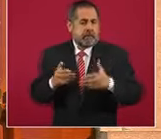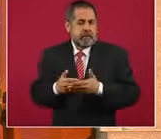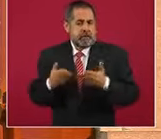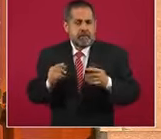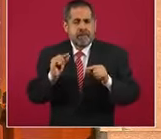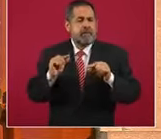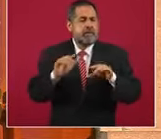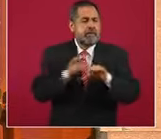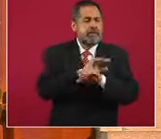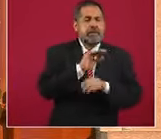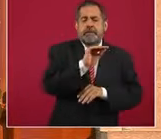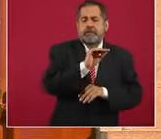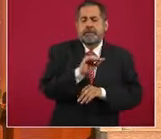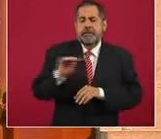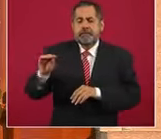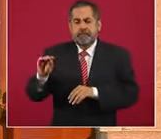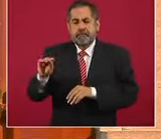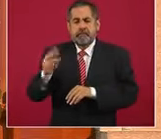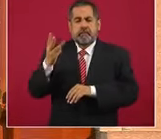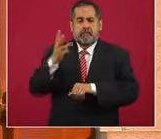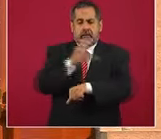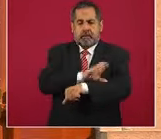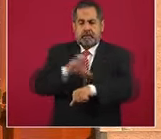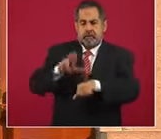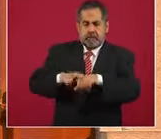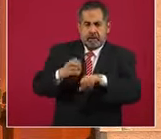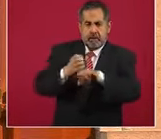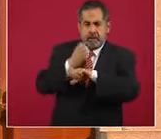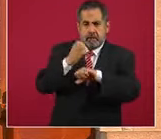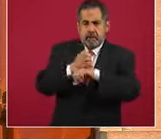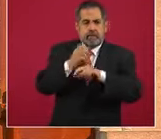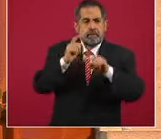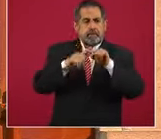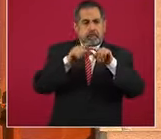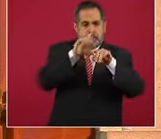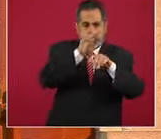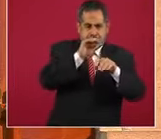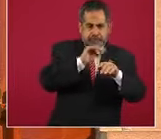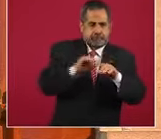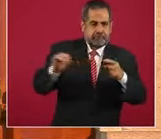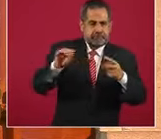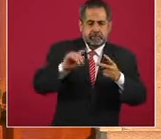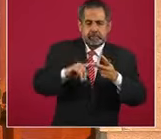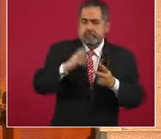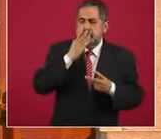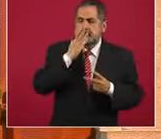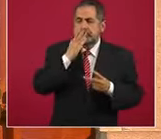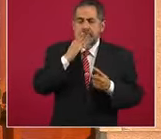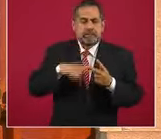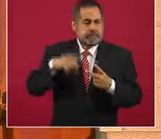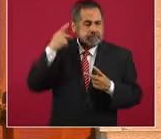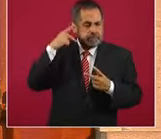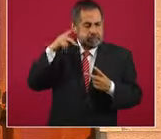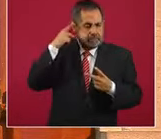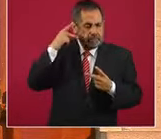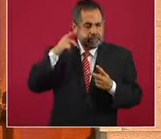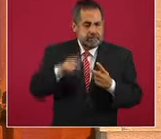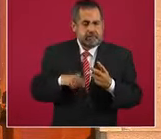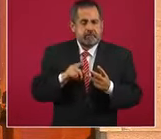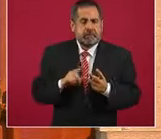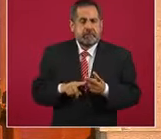cambio de tres coordinadores estatales, que es el de Sonora, Puebla